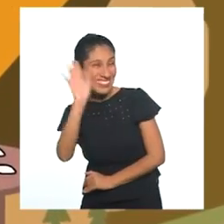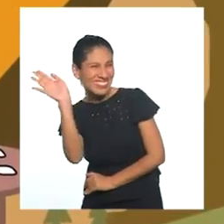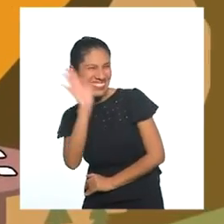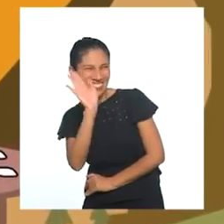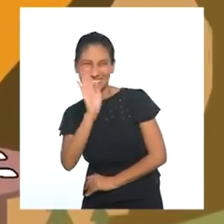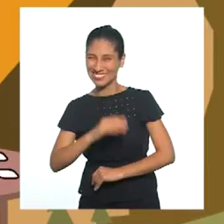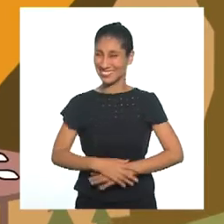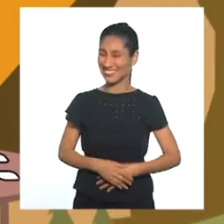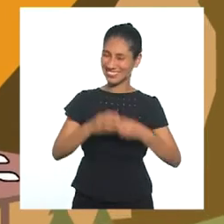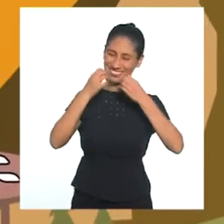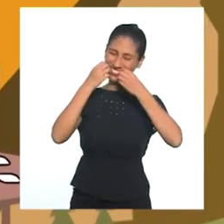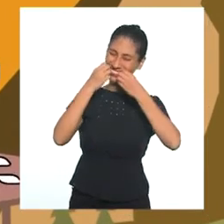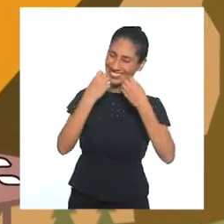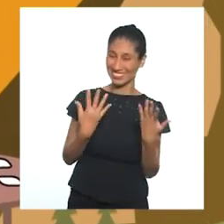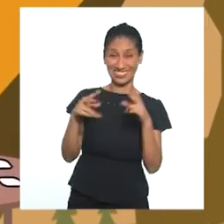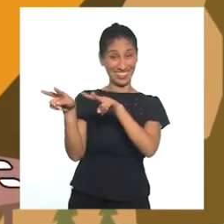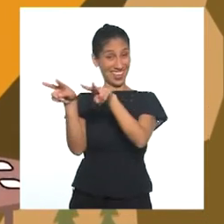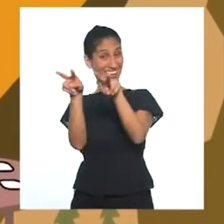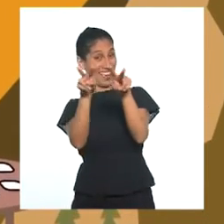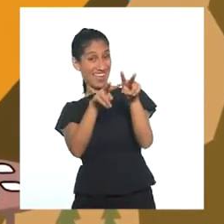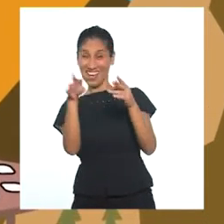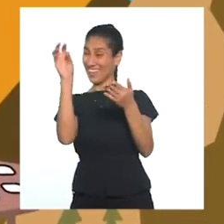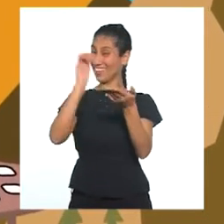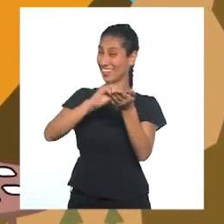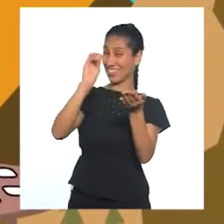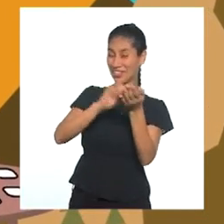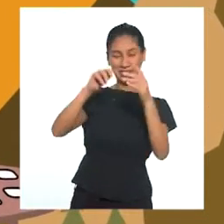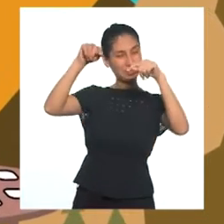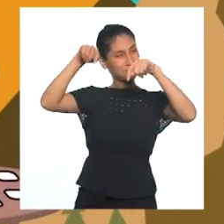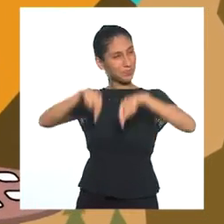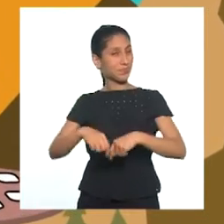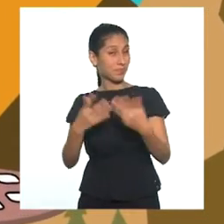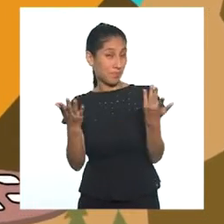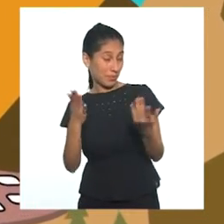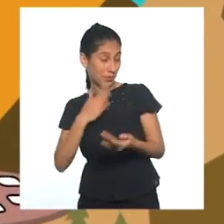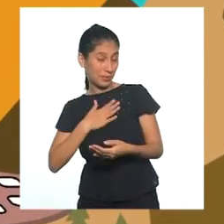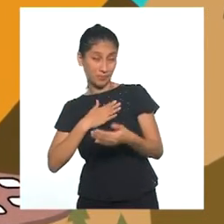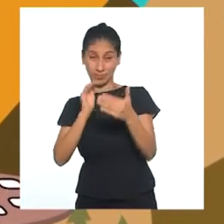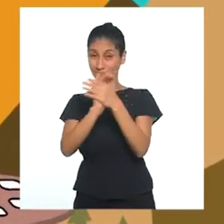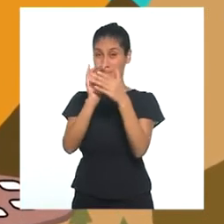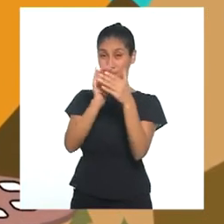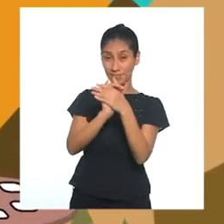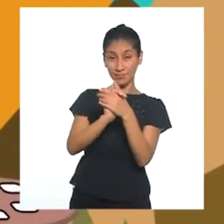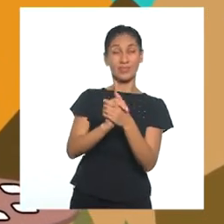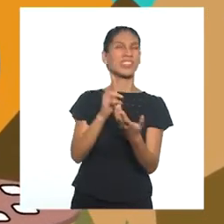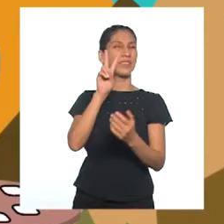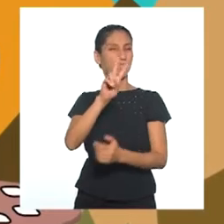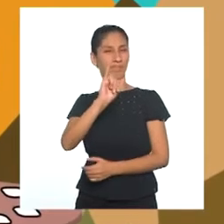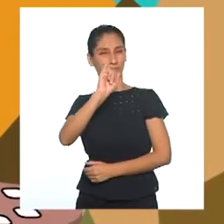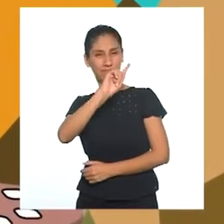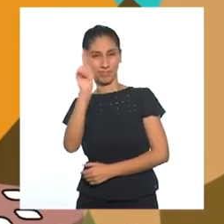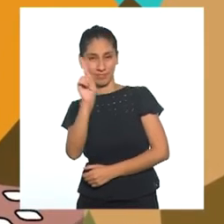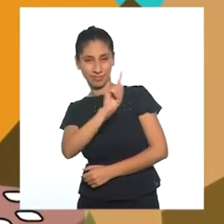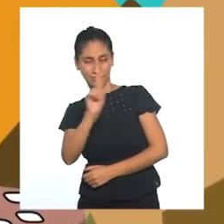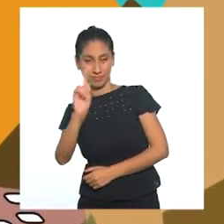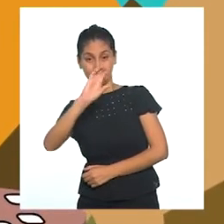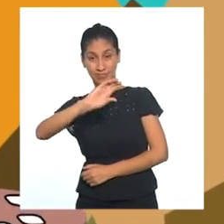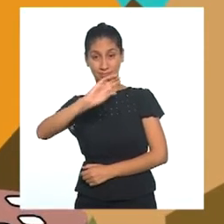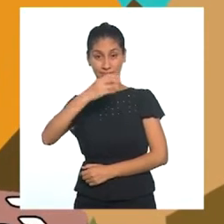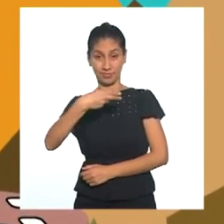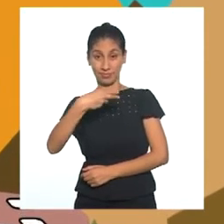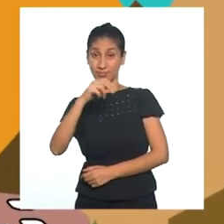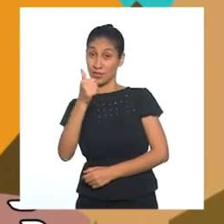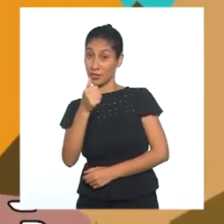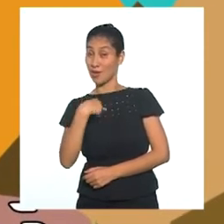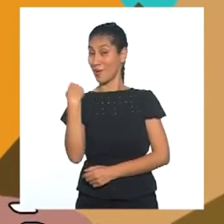Chicas y chicos, qué bueno verlos nuevamente por acá. Soy su amiga, la señora Vizcacha, la